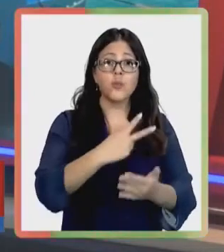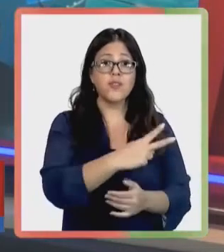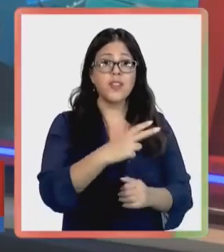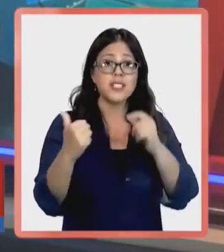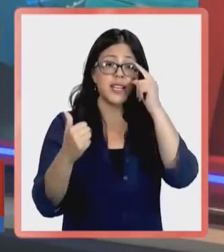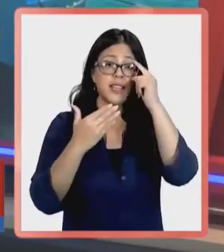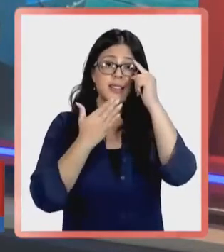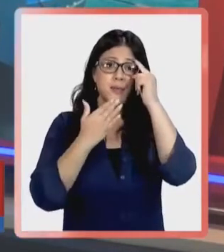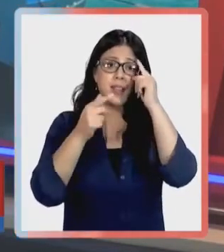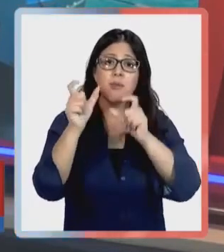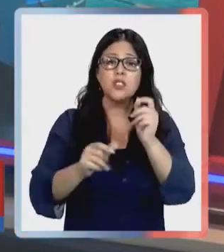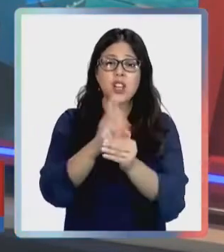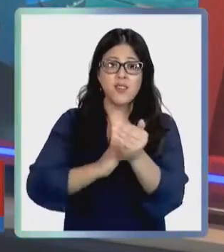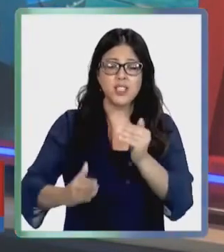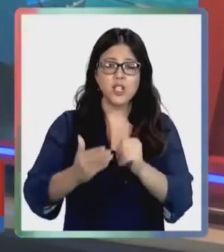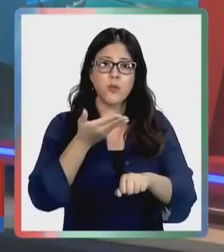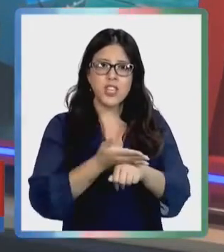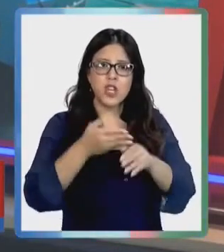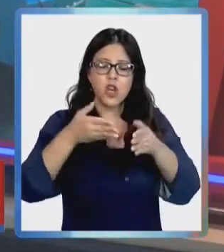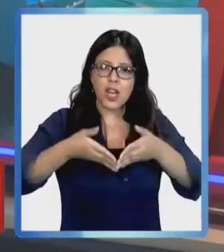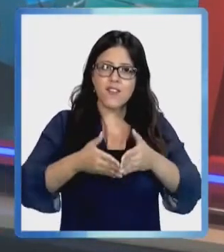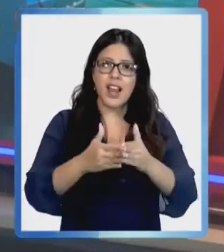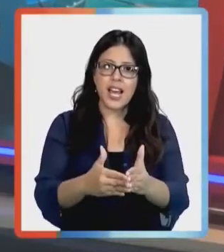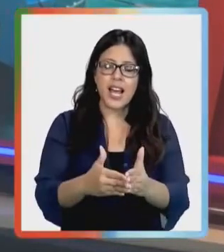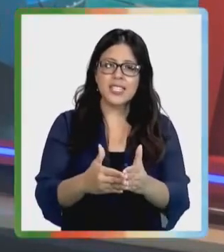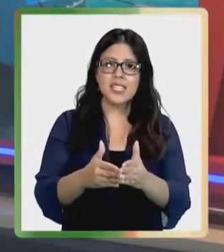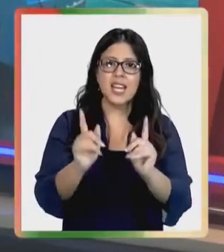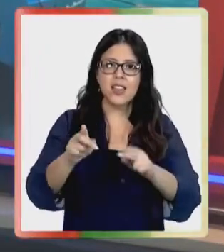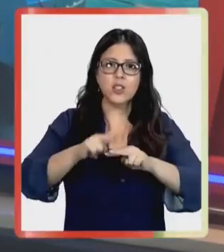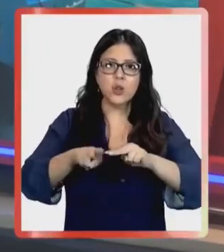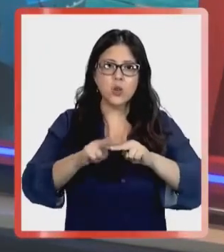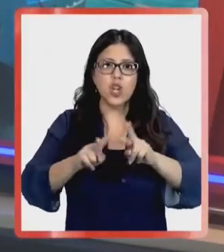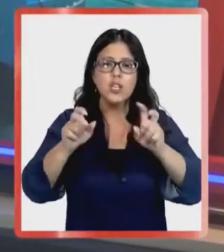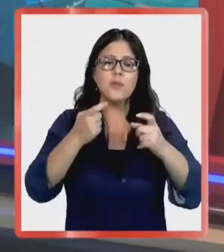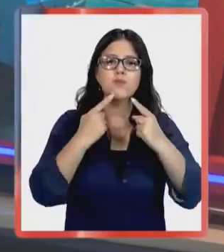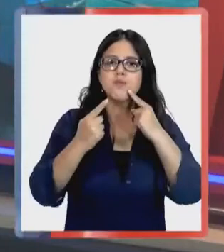sea resuelto a través de una encuesta digital que ya está abierta hasta